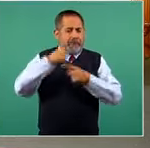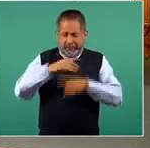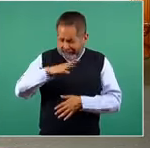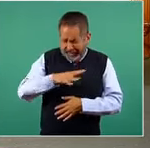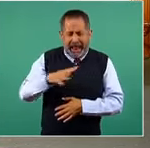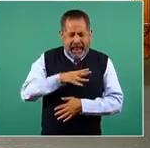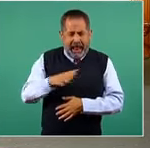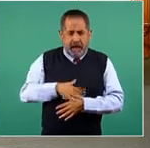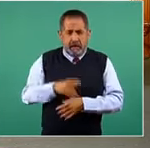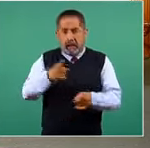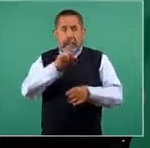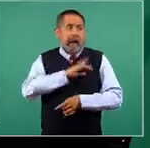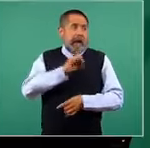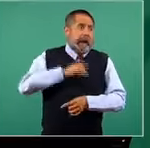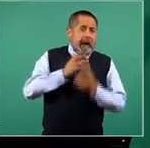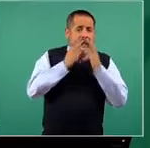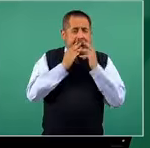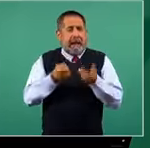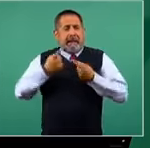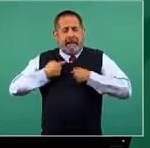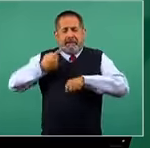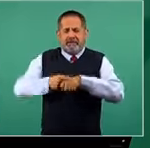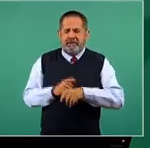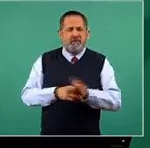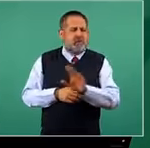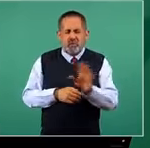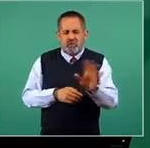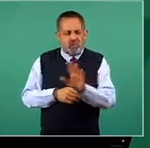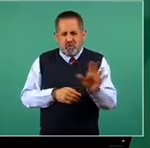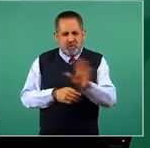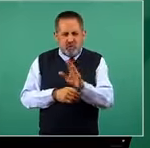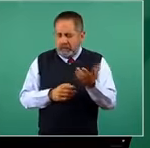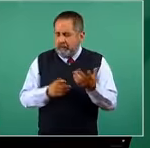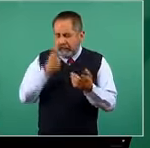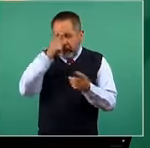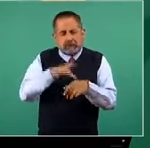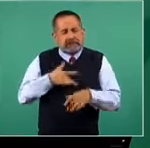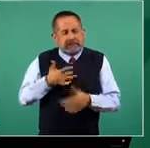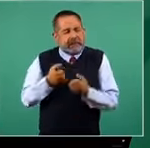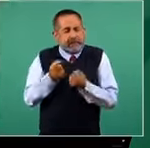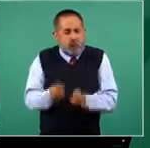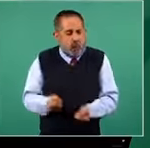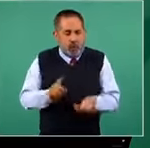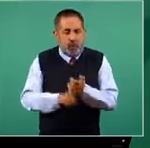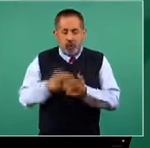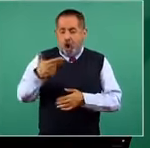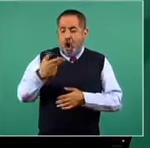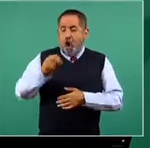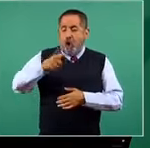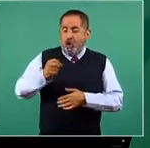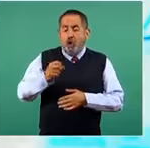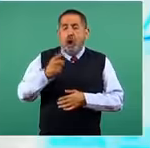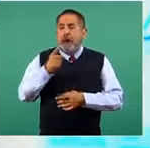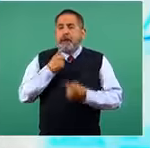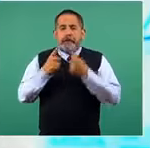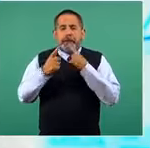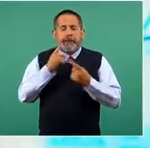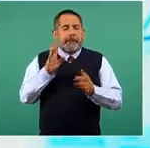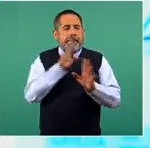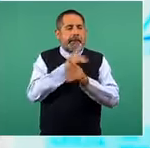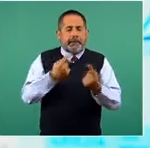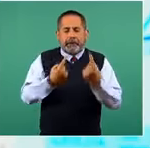digo no para que usted tema de que nos va a dar a todos, al contrario, para que usted vea que este fenómeno de tener hongos y que nos los estamos respirando nos